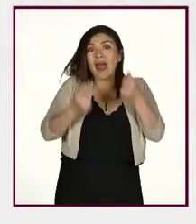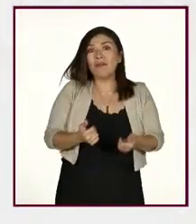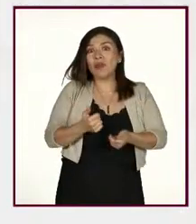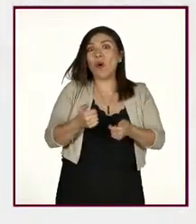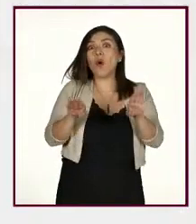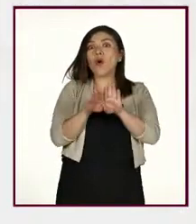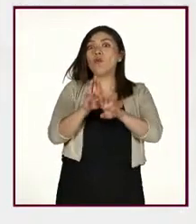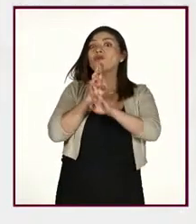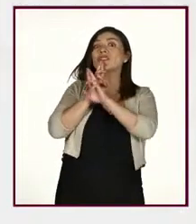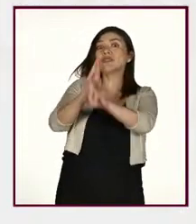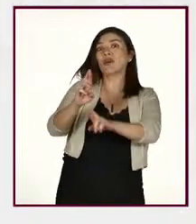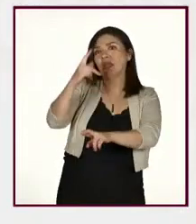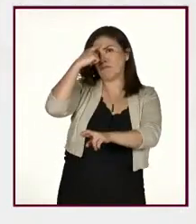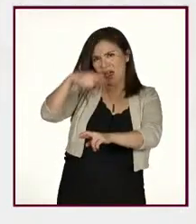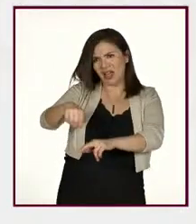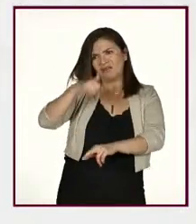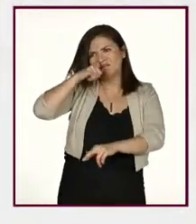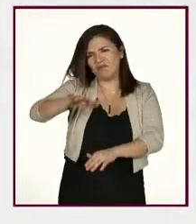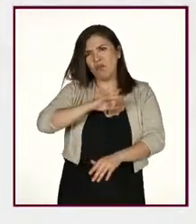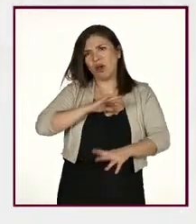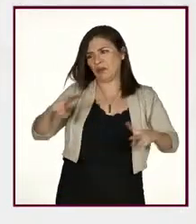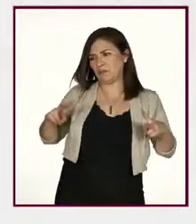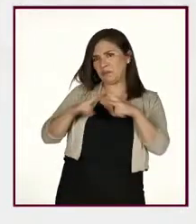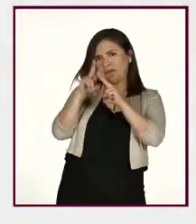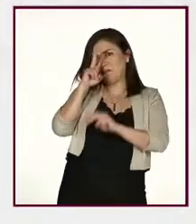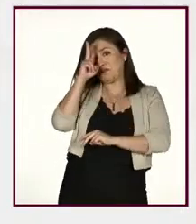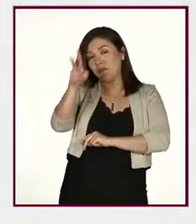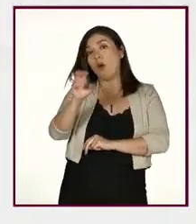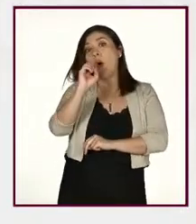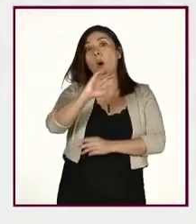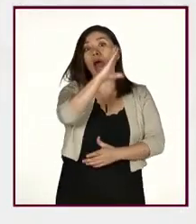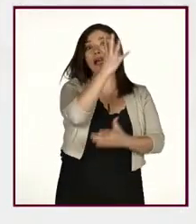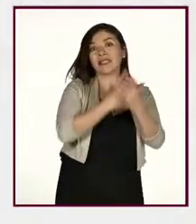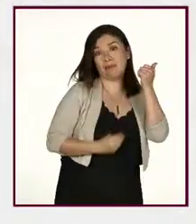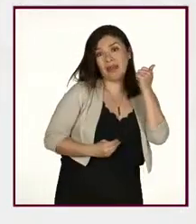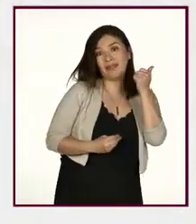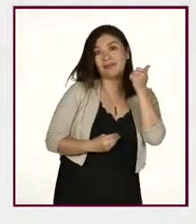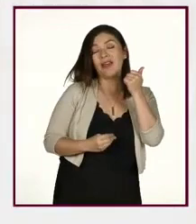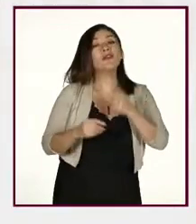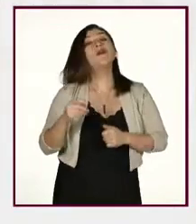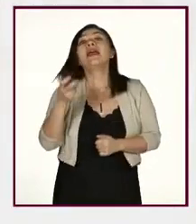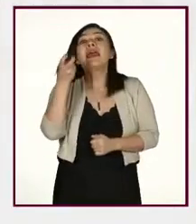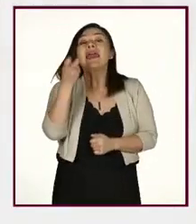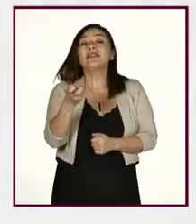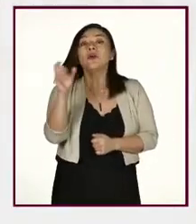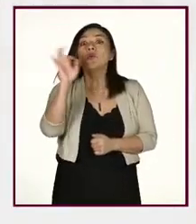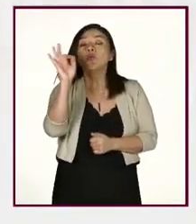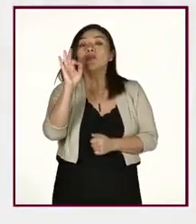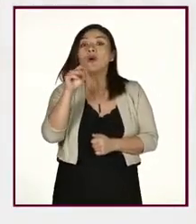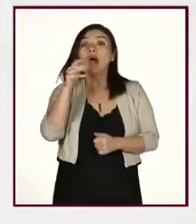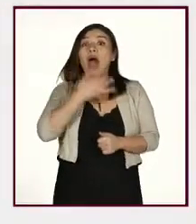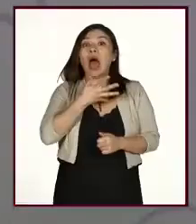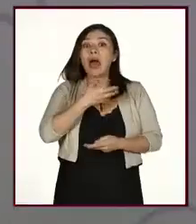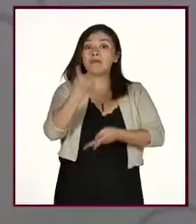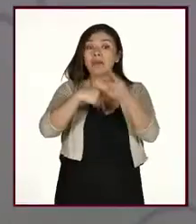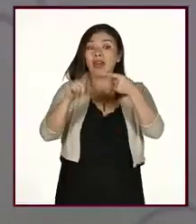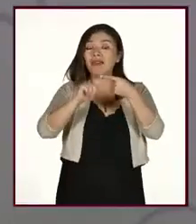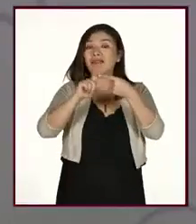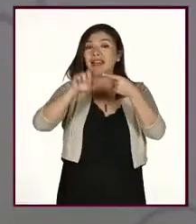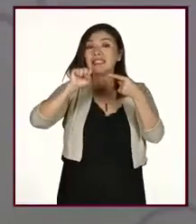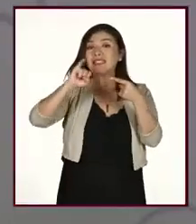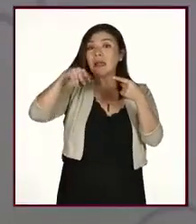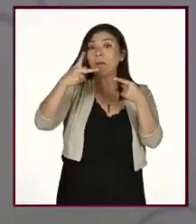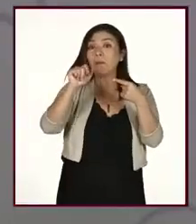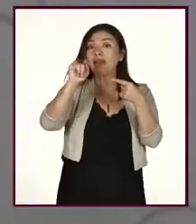esta conducta de lucha o huida, ¿sí? Entonces, ¿qué pasa? Ante esta activación de este sistema nervioso simpático,